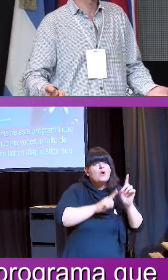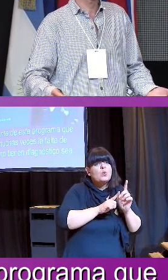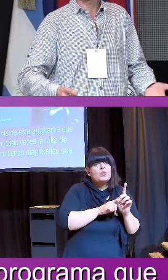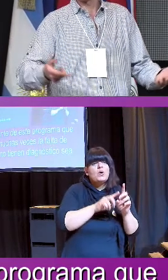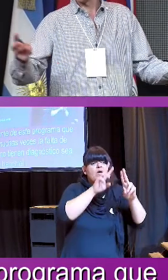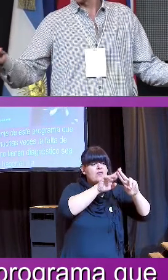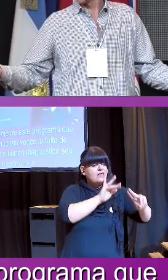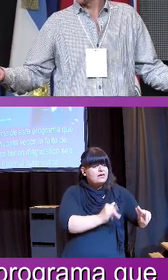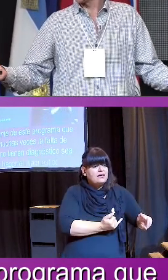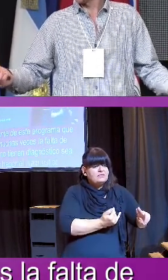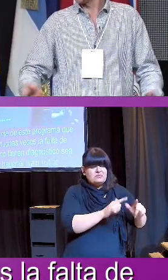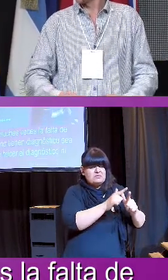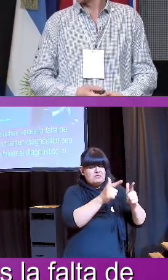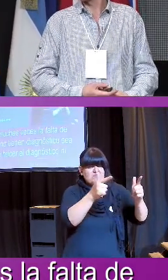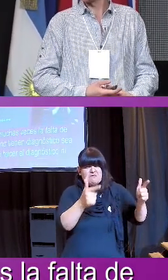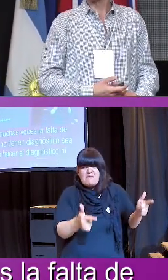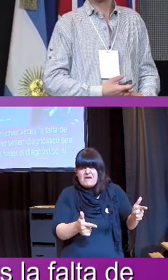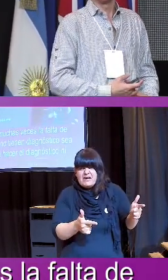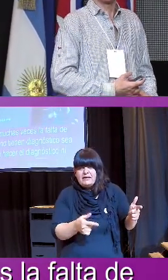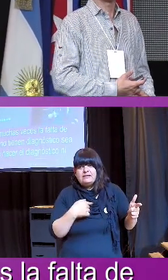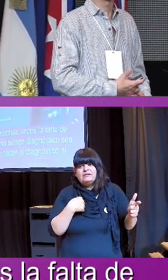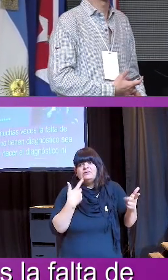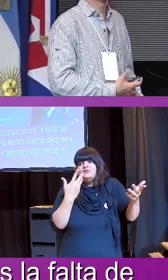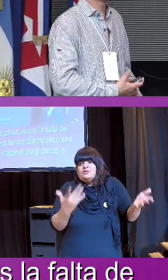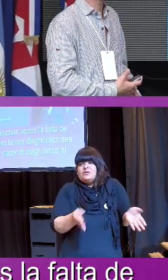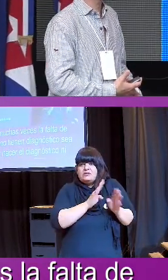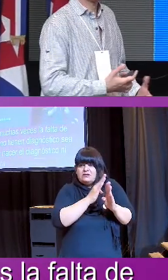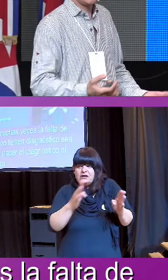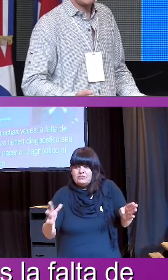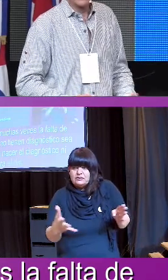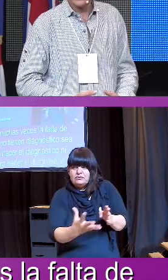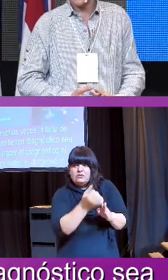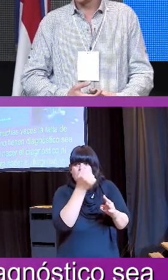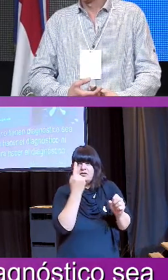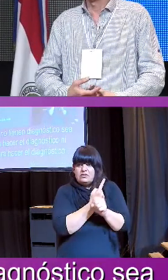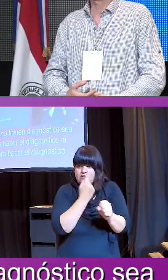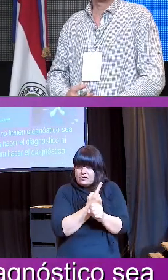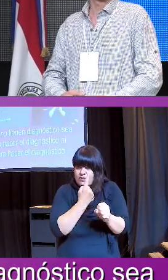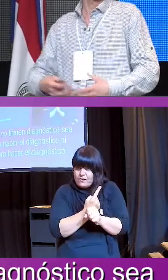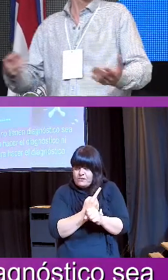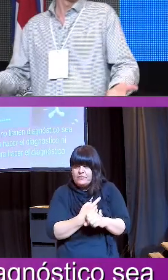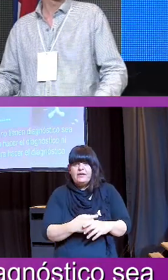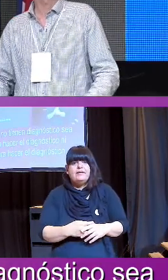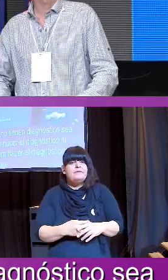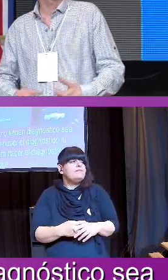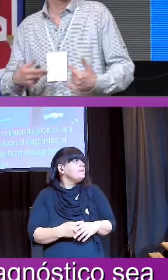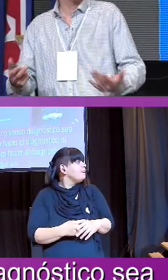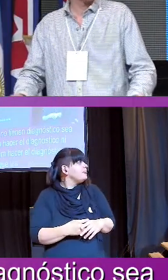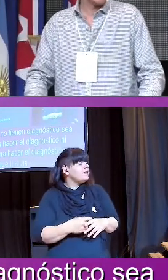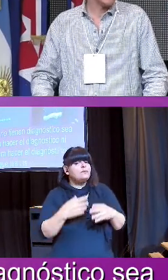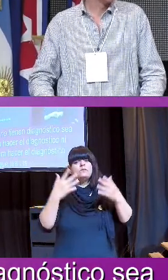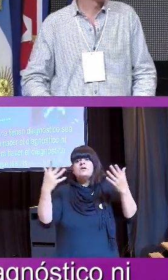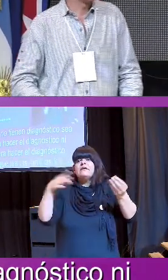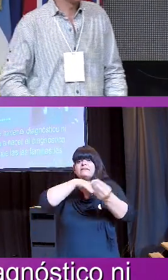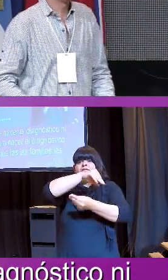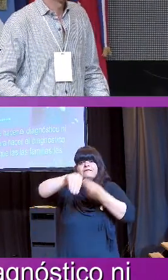hacer el diagnóstico, ni los profesionales a mano para hacer el diagnóstico, que es lo más frecuente, o sea porque a las familias les